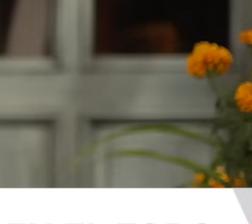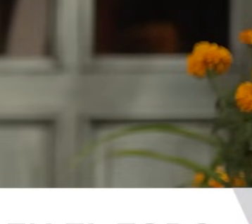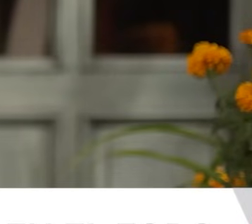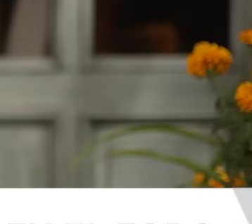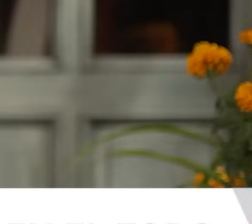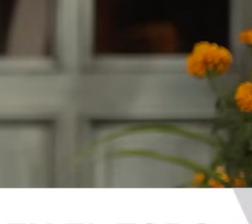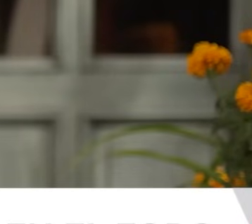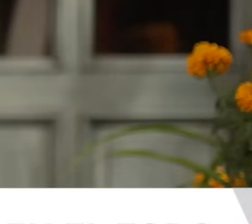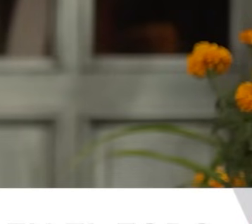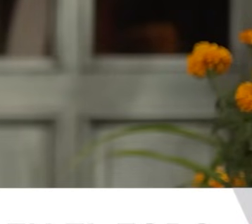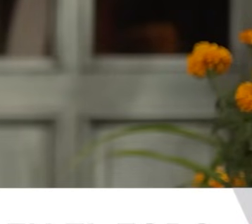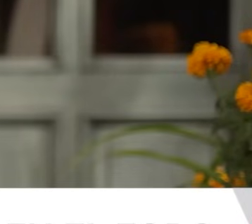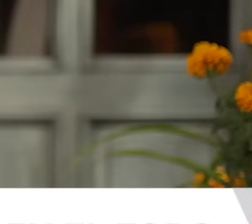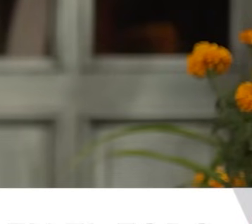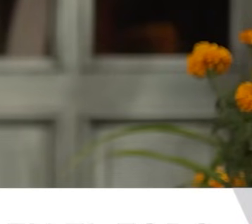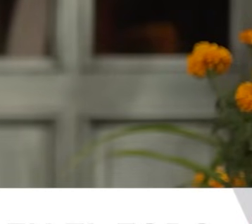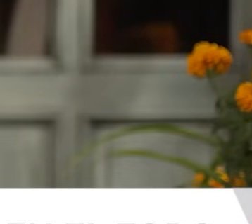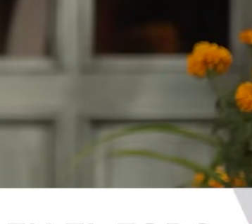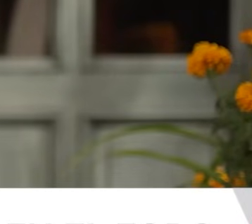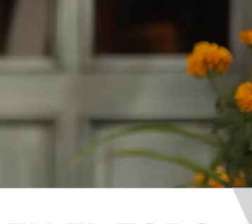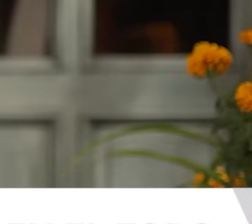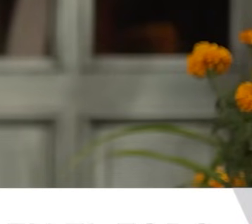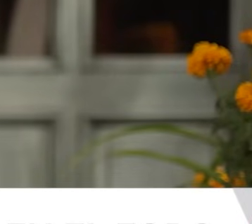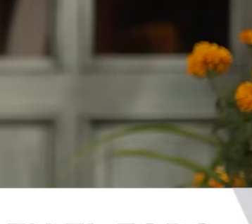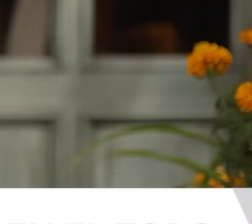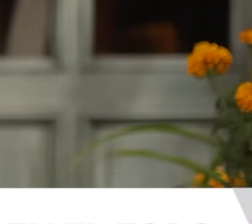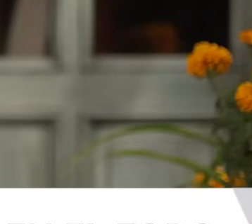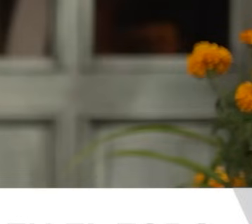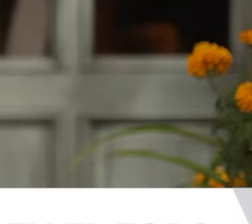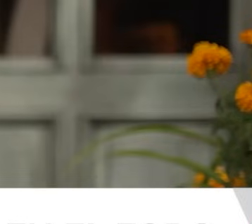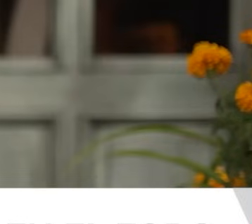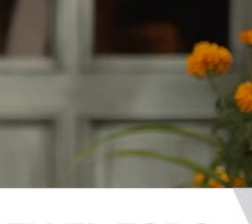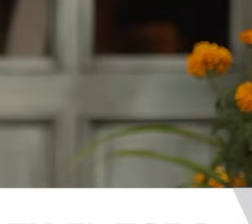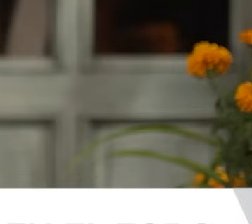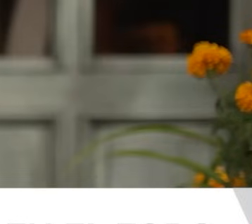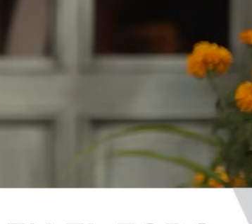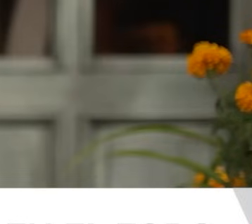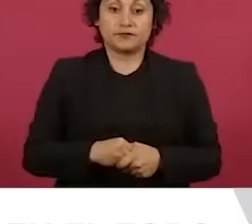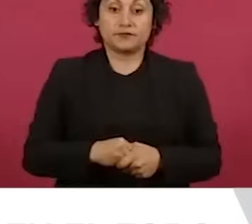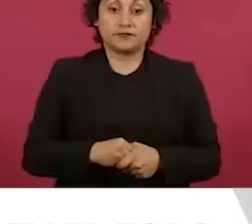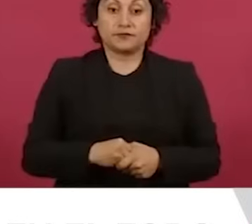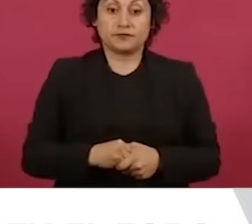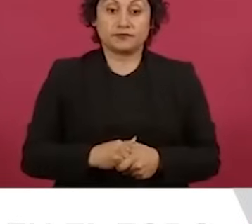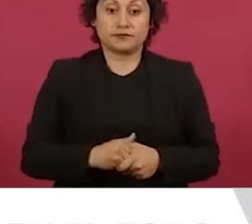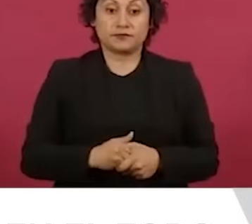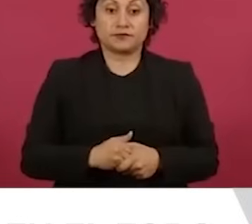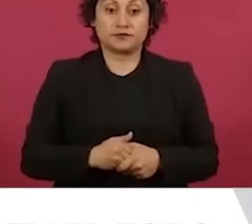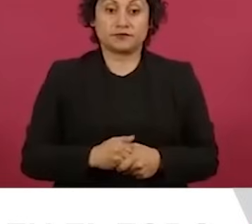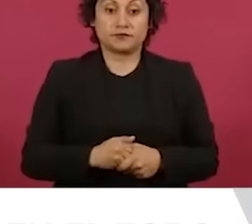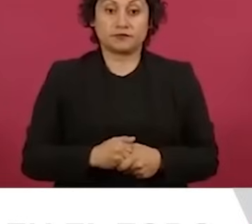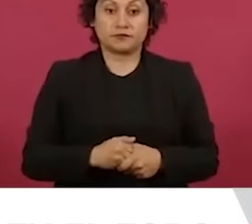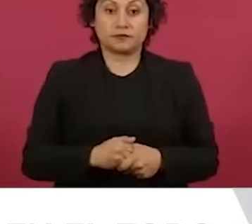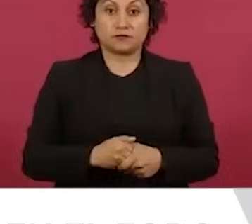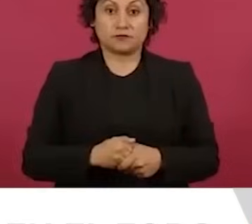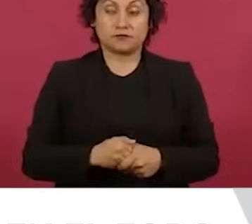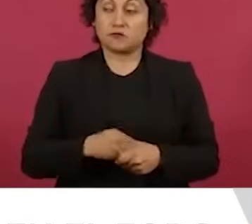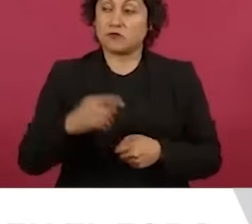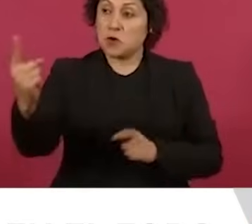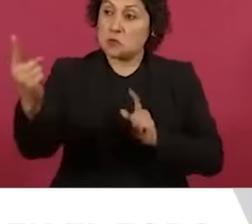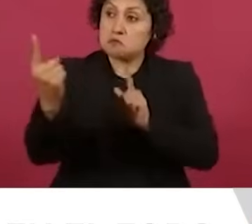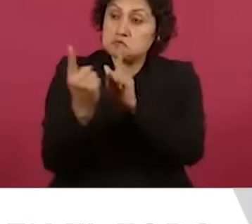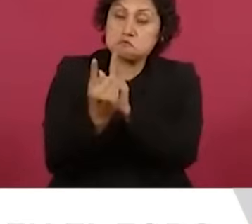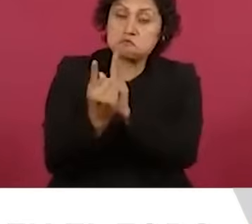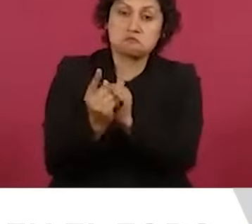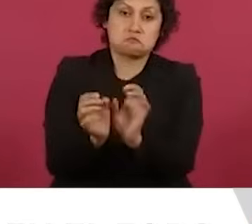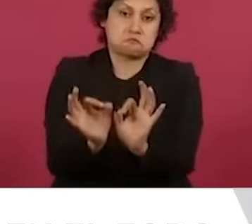presidente puede entender la política y el mundo el mundo exterior vamos a ver cómo lo dice Y regresamos para revisarlo fueron muy buenos los encuentros